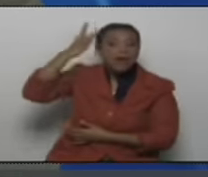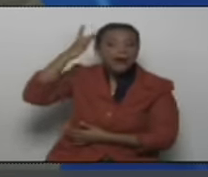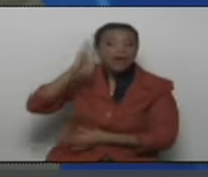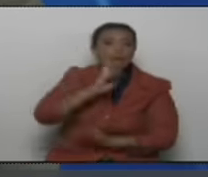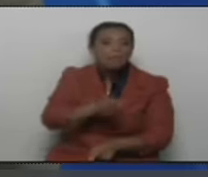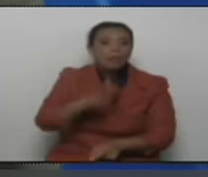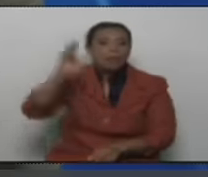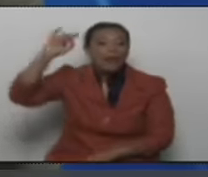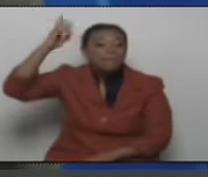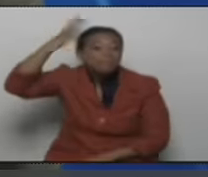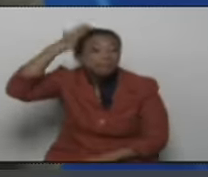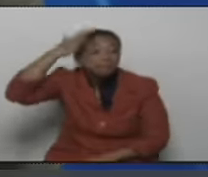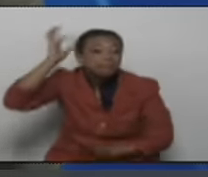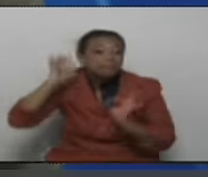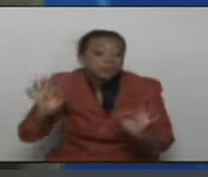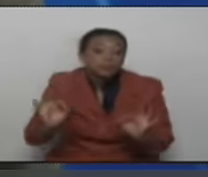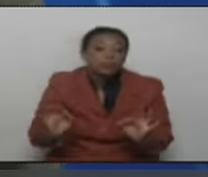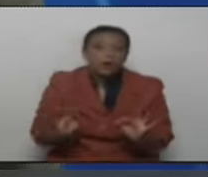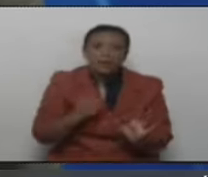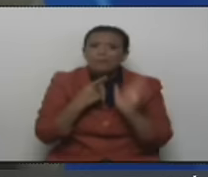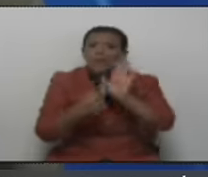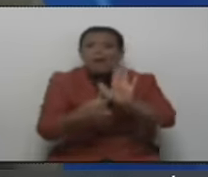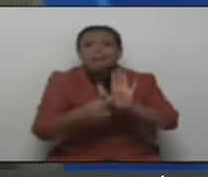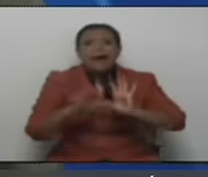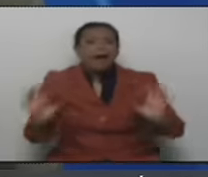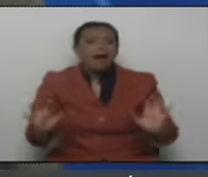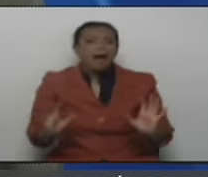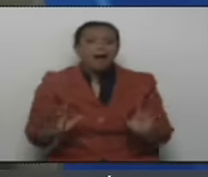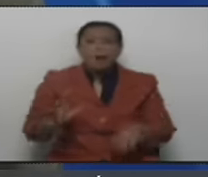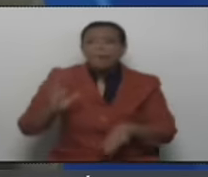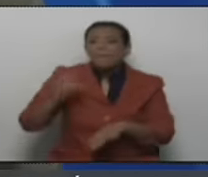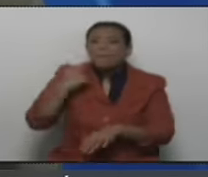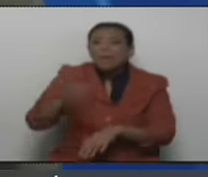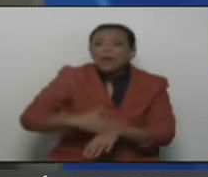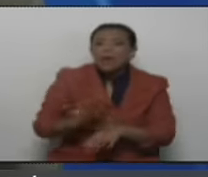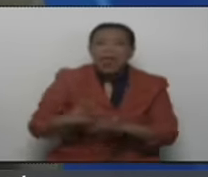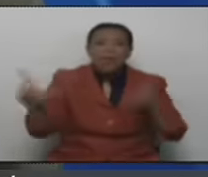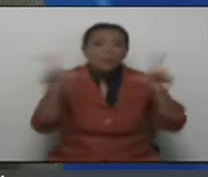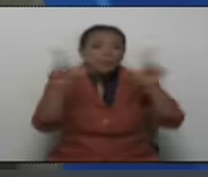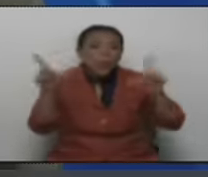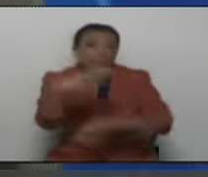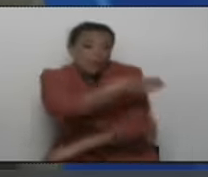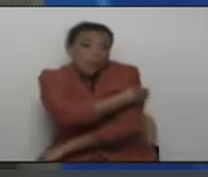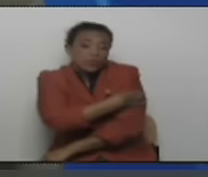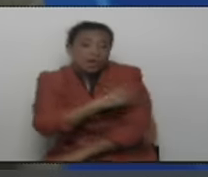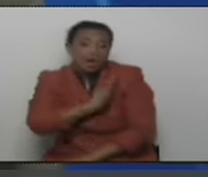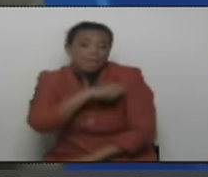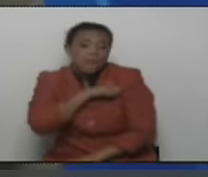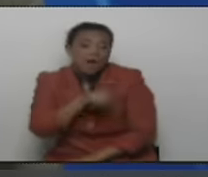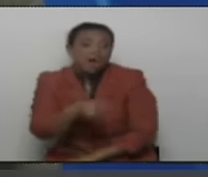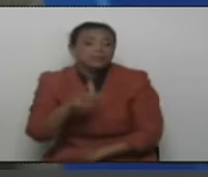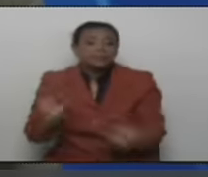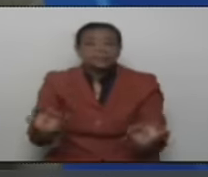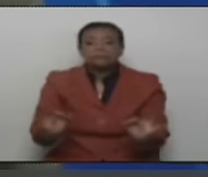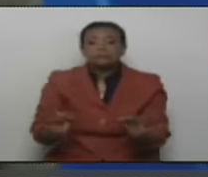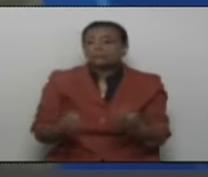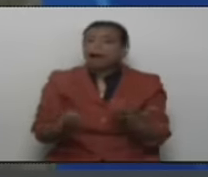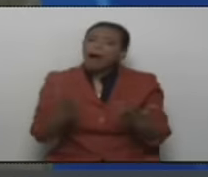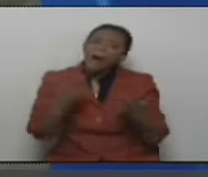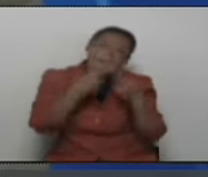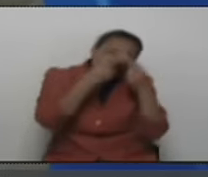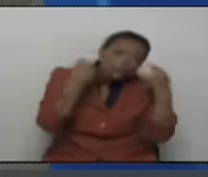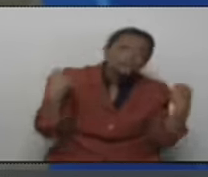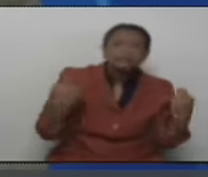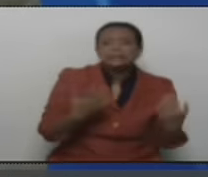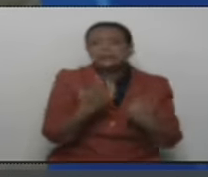respuesta que hicieron ver de manera automática en los medios de la derecha de España. Ahora, lo